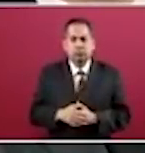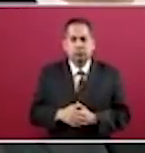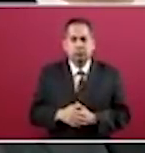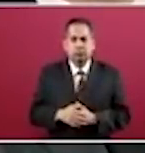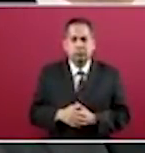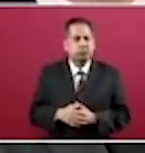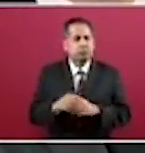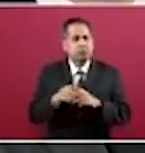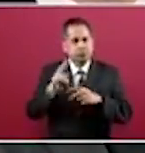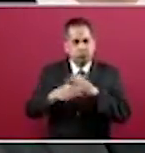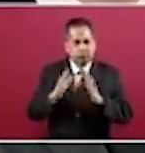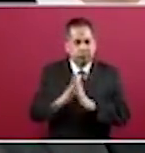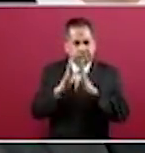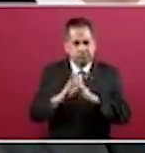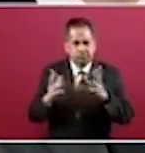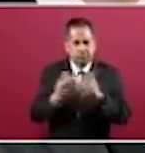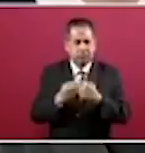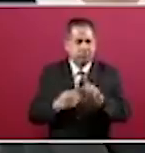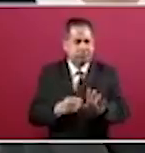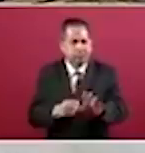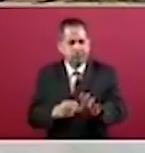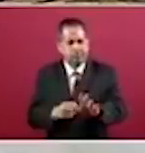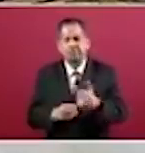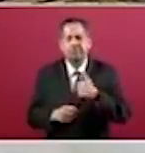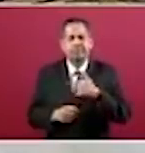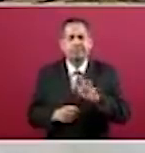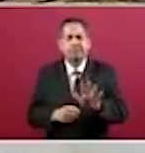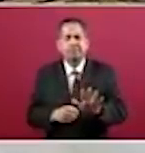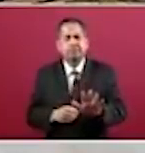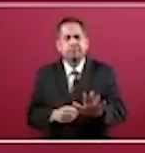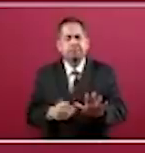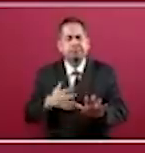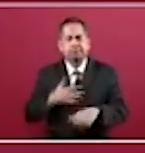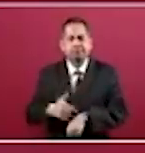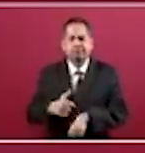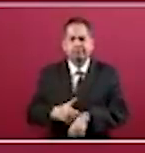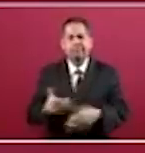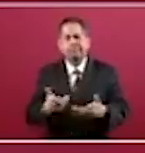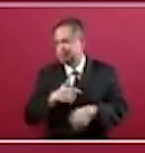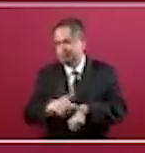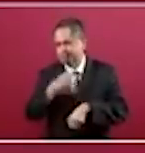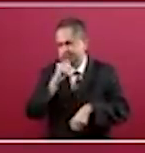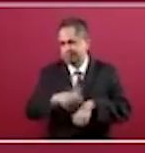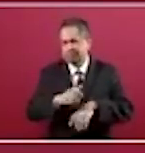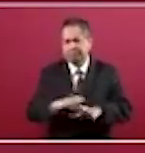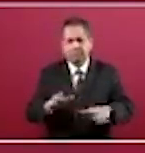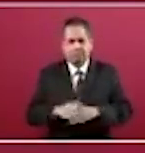Morena. ¿Usted va a participar activamente en la vida de su partido? No, tengo ni tiempo. ¿A qué horas?